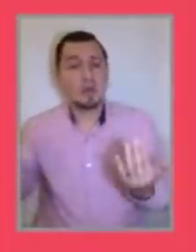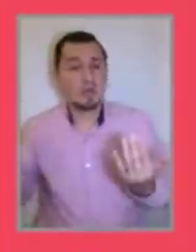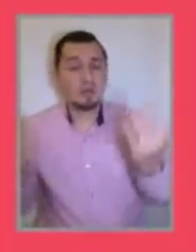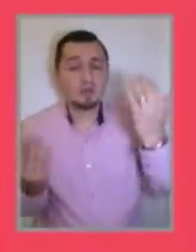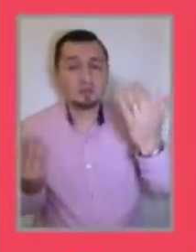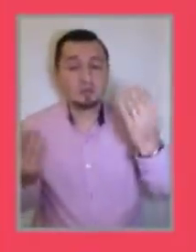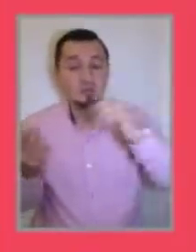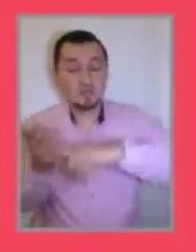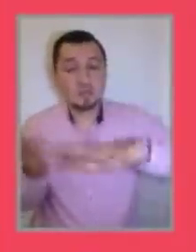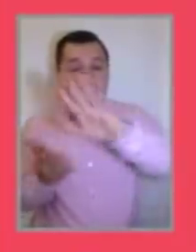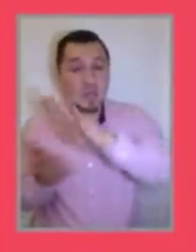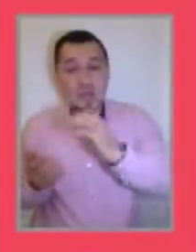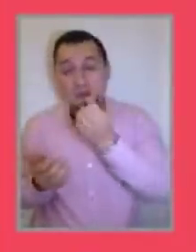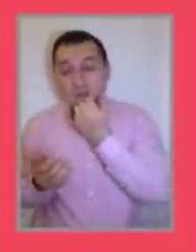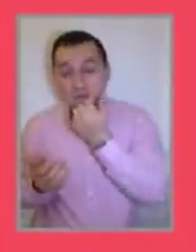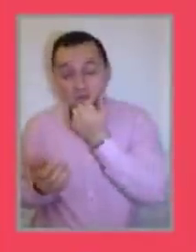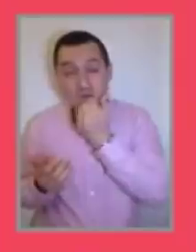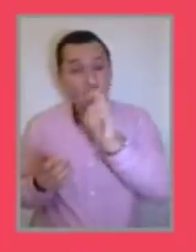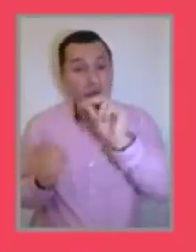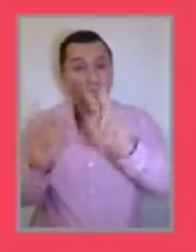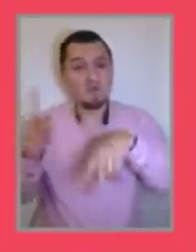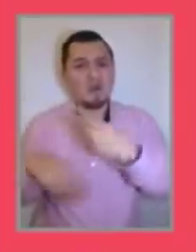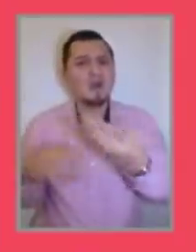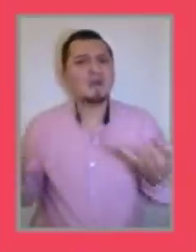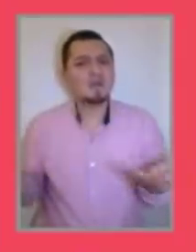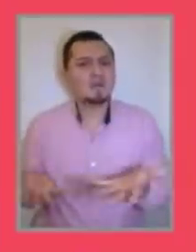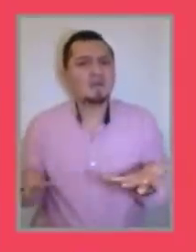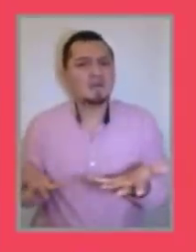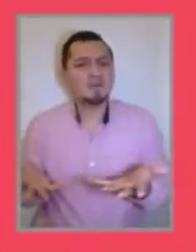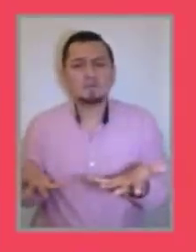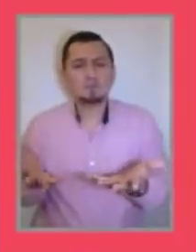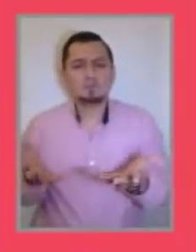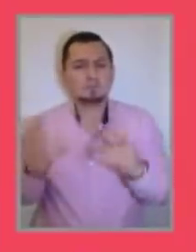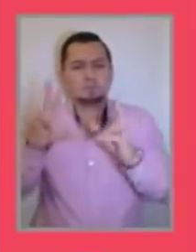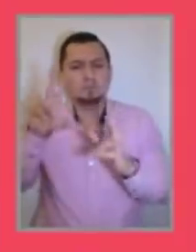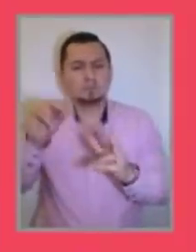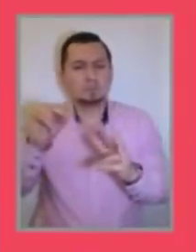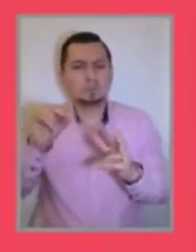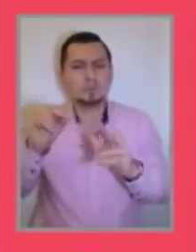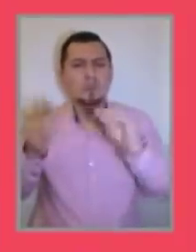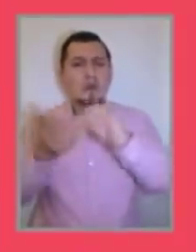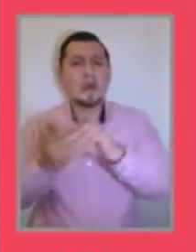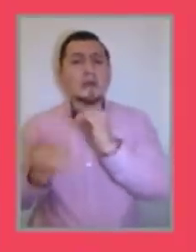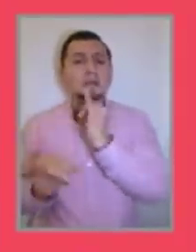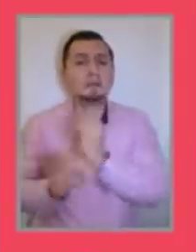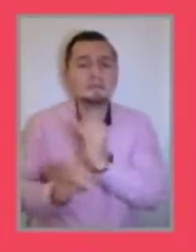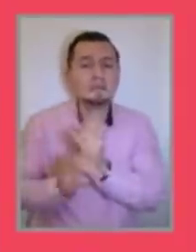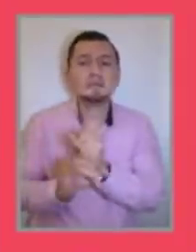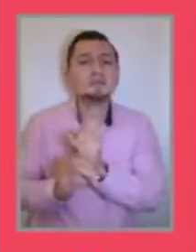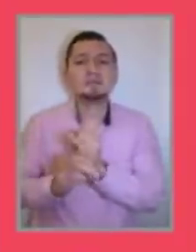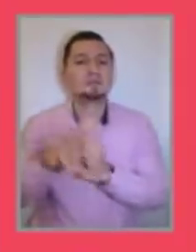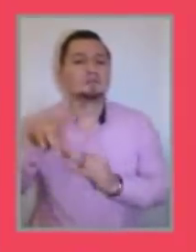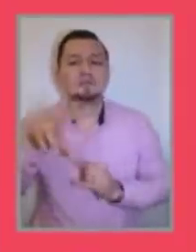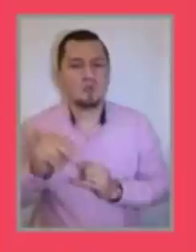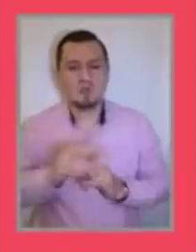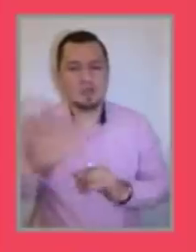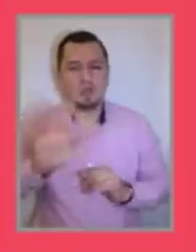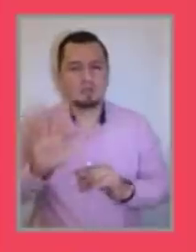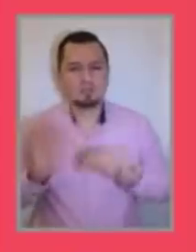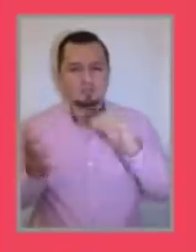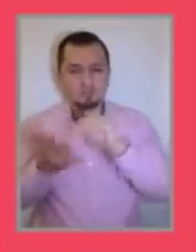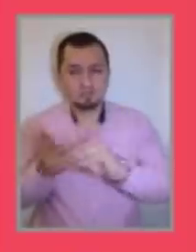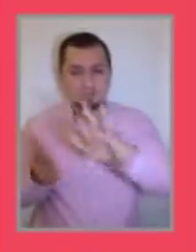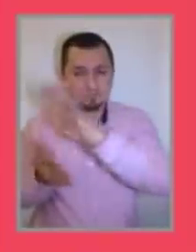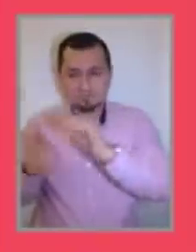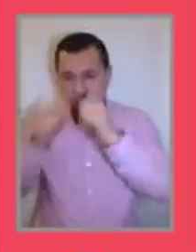los alumnos que no van esa semana no van a ser atendidos a la distancia. Eso es una situación que también armamos junto con el